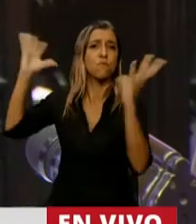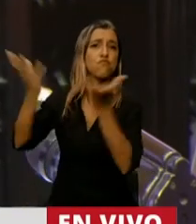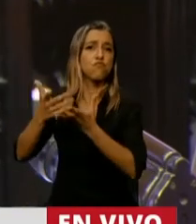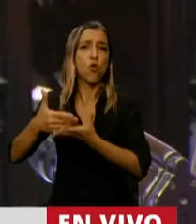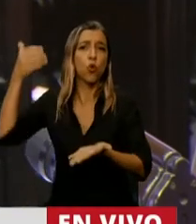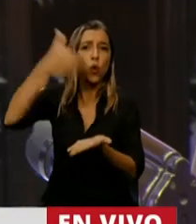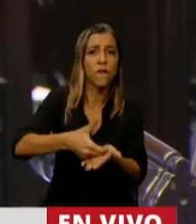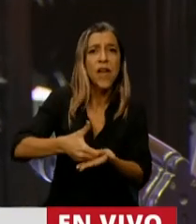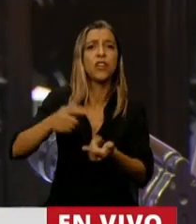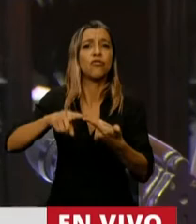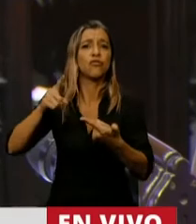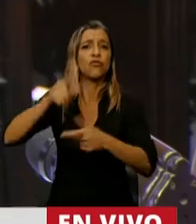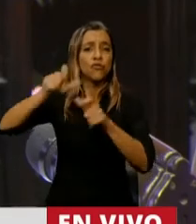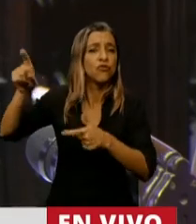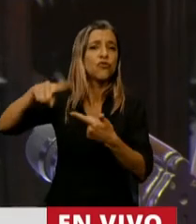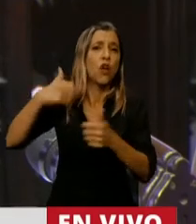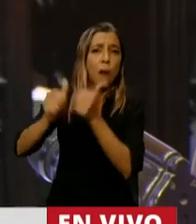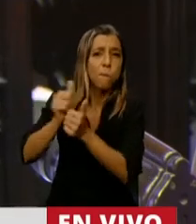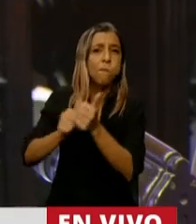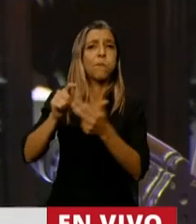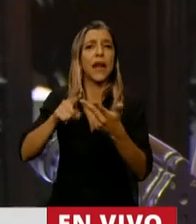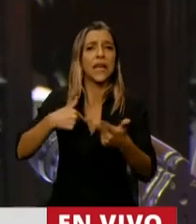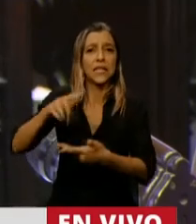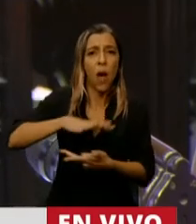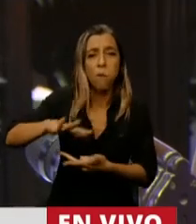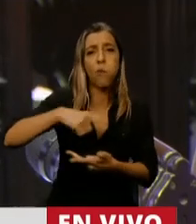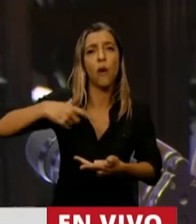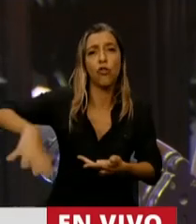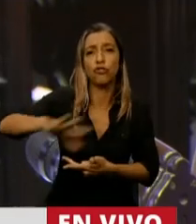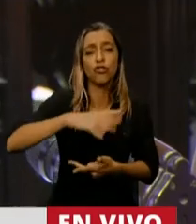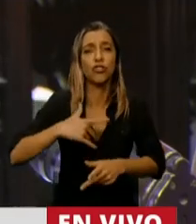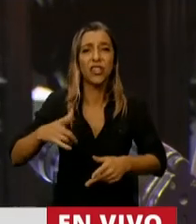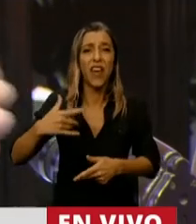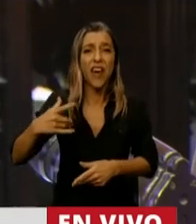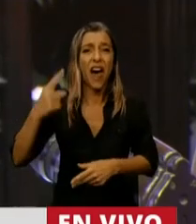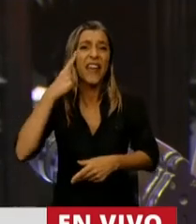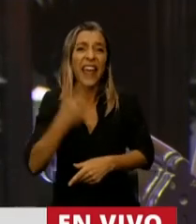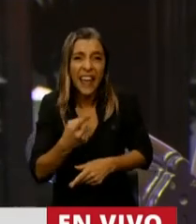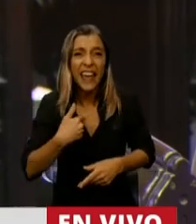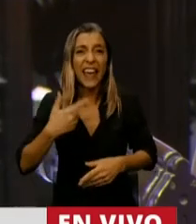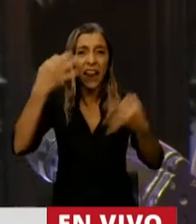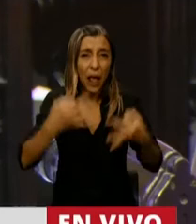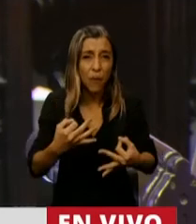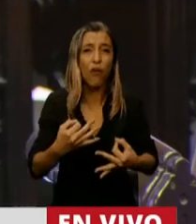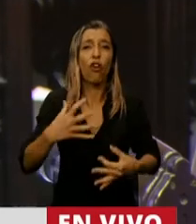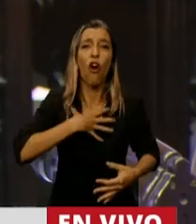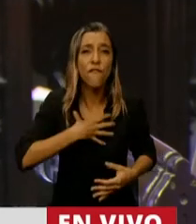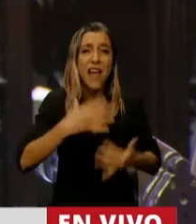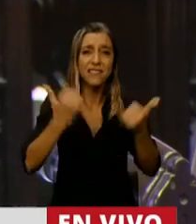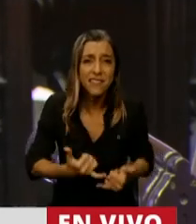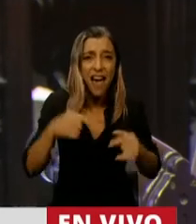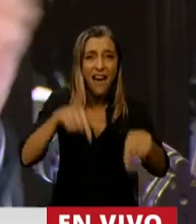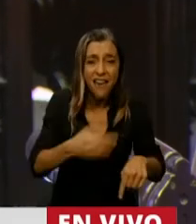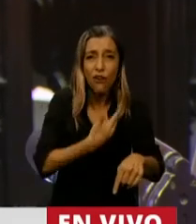los empresarios, ni la gente, ni el pueblo. Si siguen así, se van a quedar sin números en los billetes ya